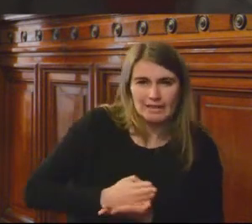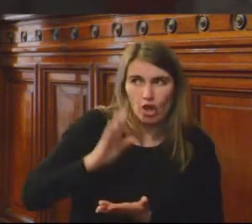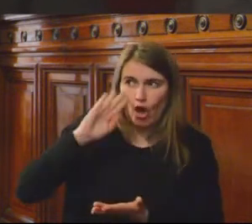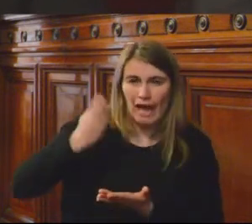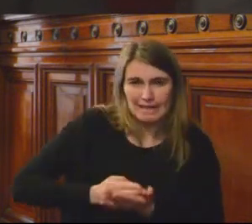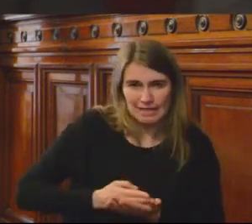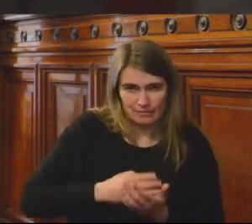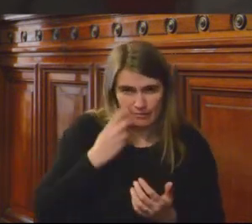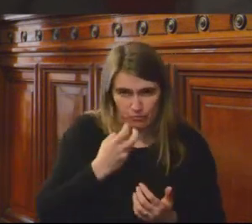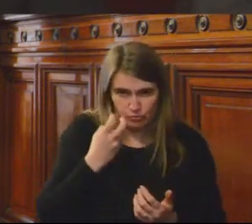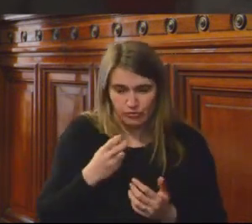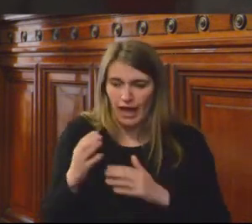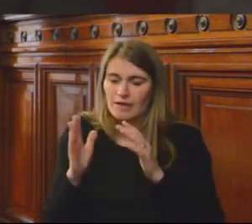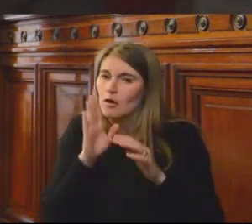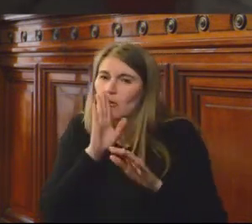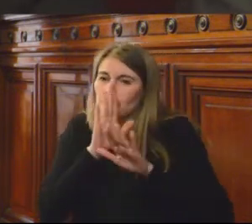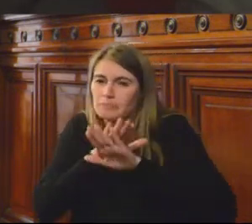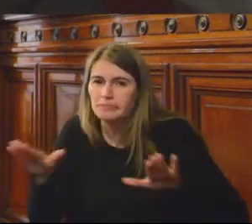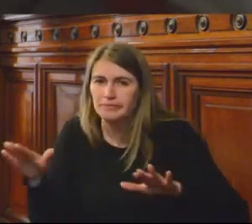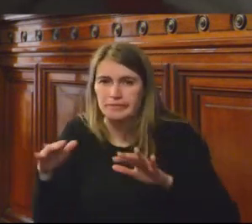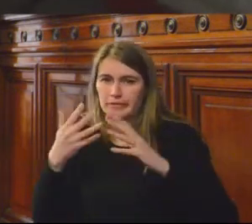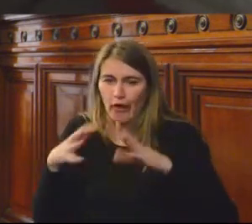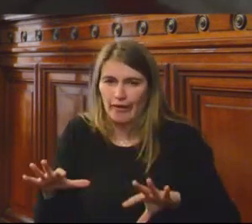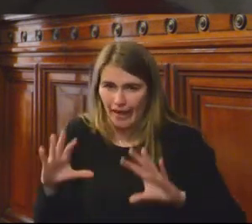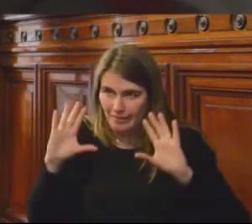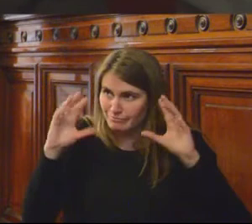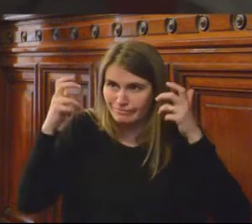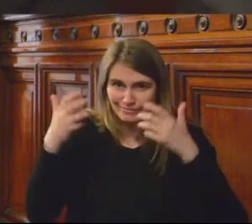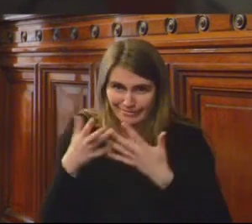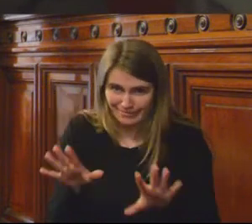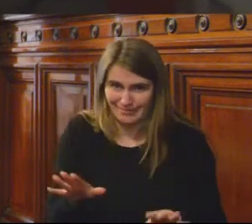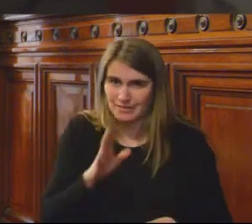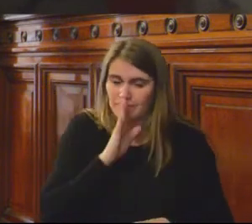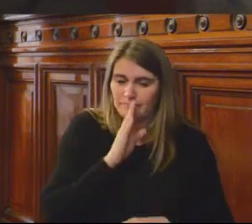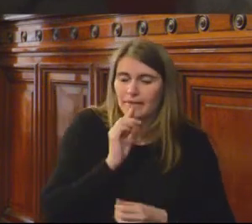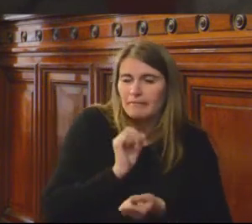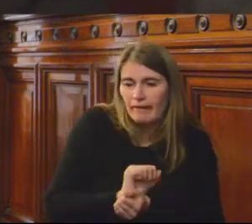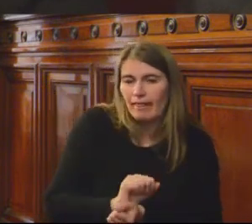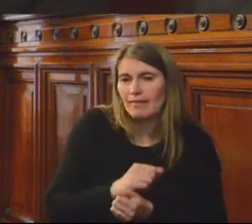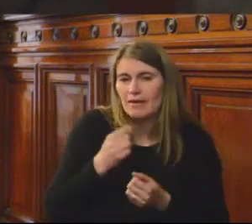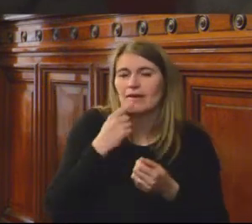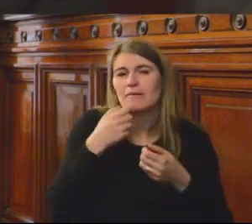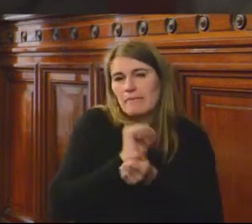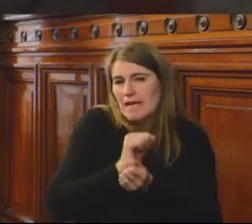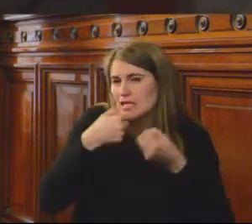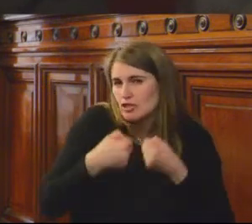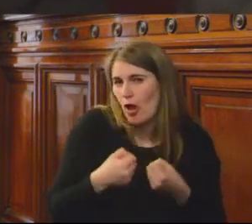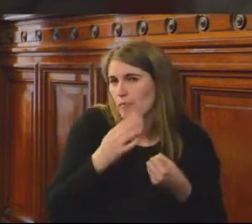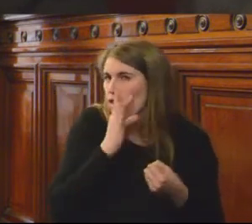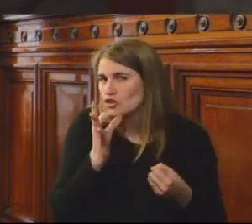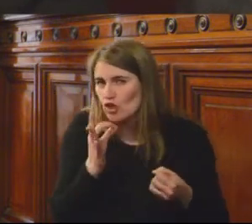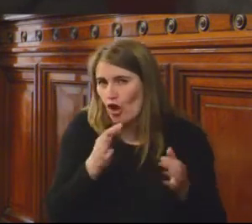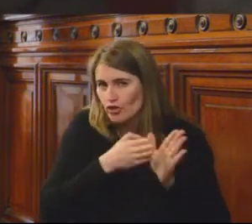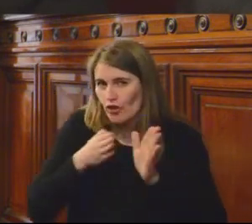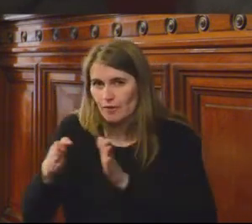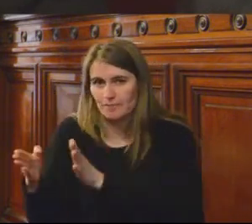al proceso en un castigo en sí mismo, y por eso es que solamente del grupo de presos políticos que nosotros tenemos